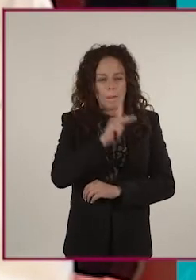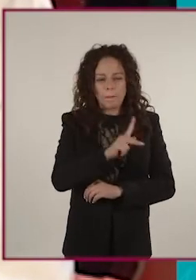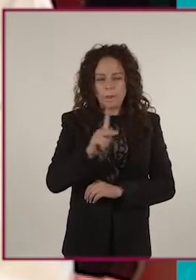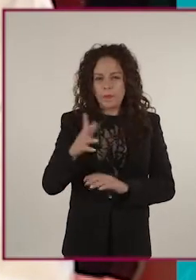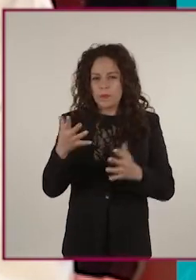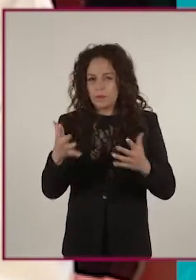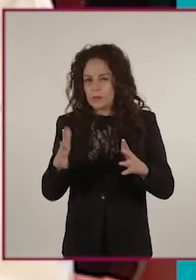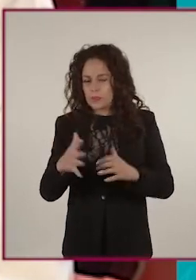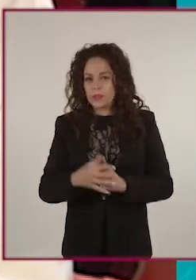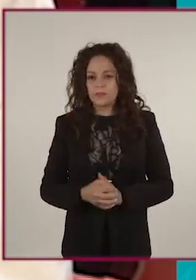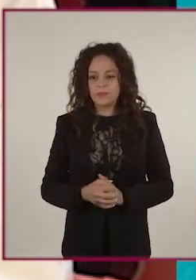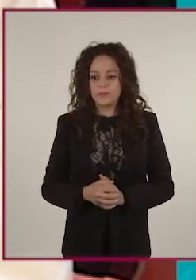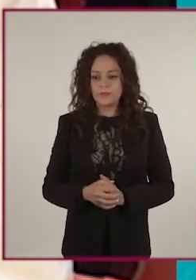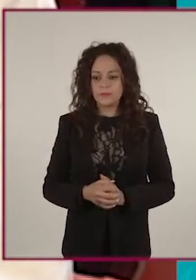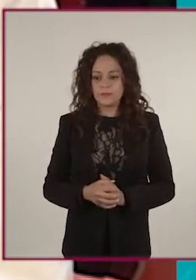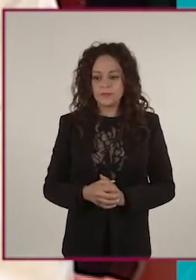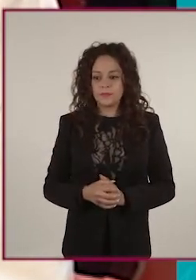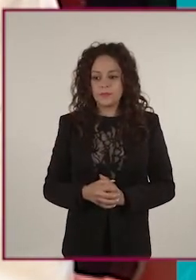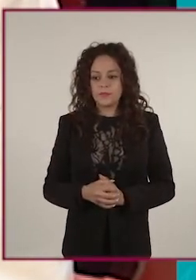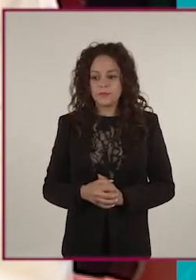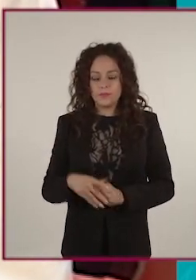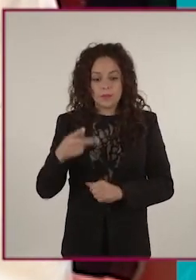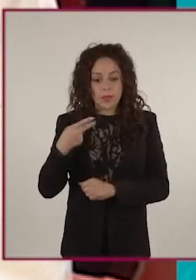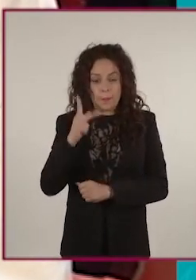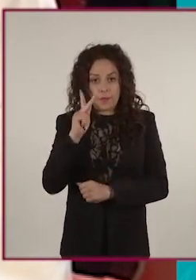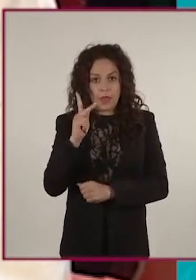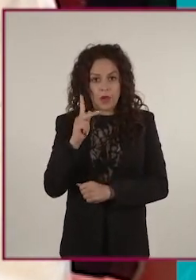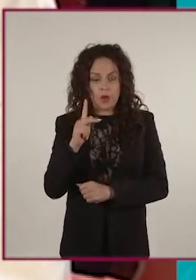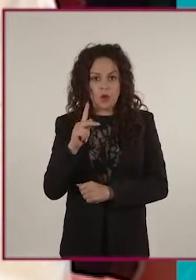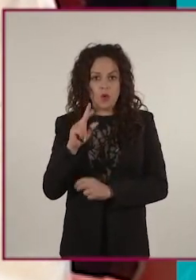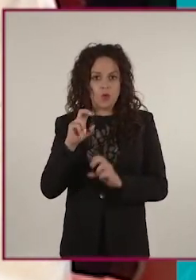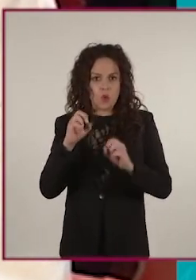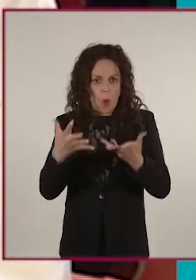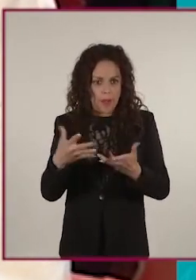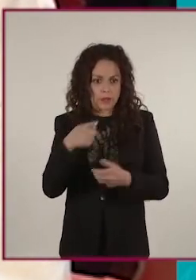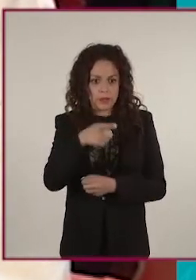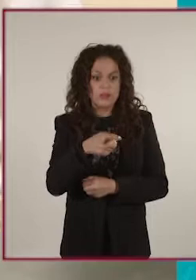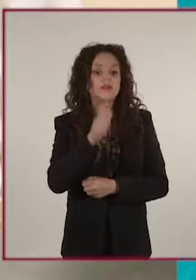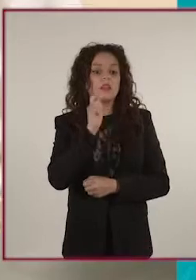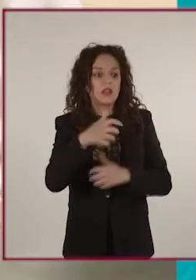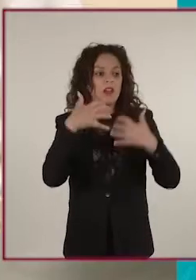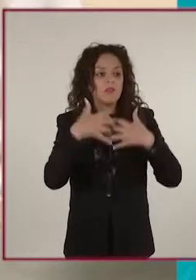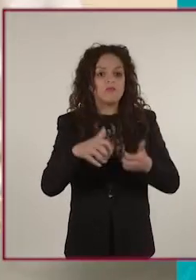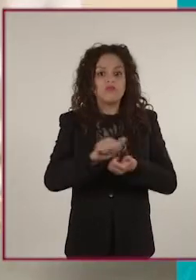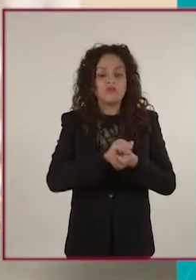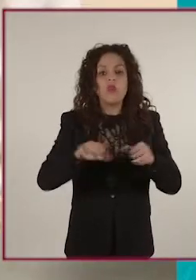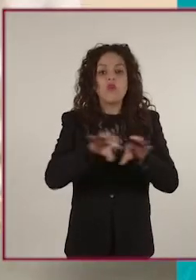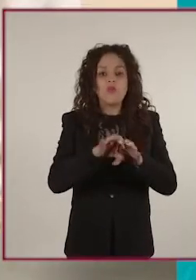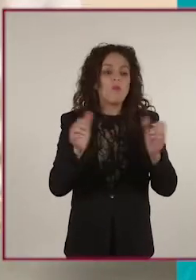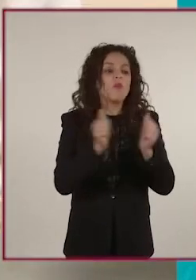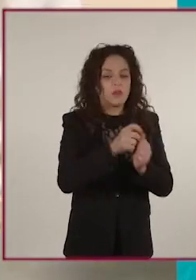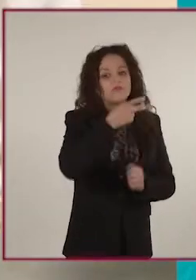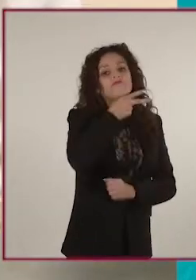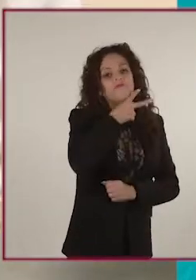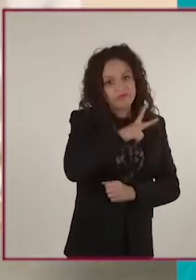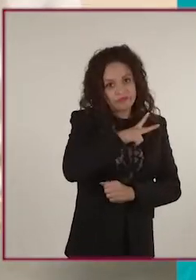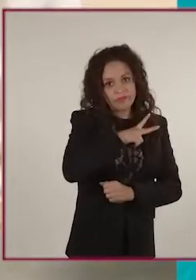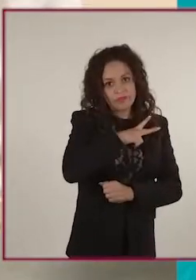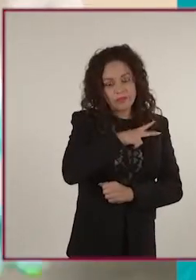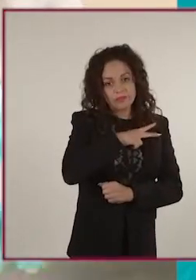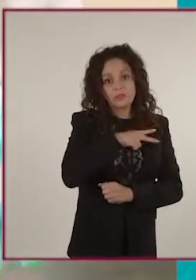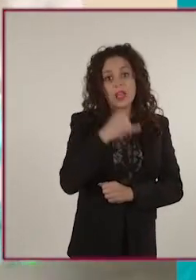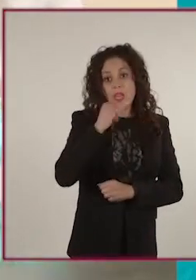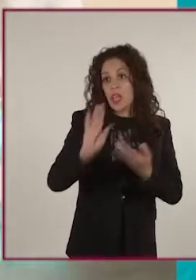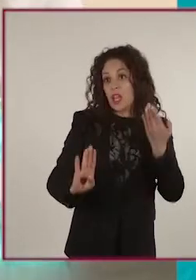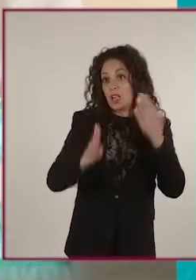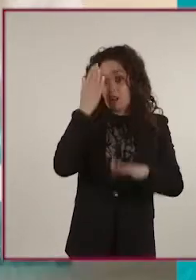Sí. Pero aún así estamos obteniendo lo del petróleo, que es un recurso que está a punto de acabarse en el